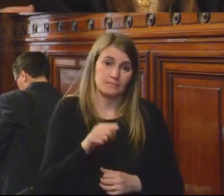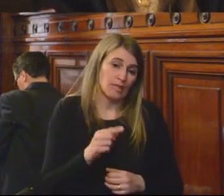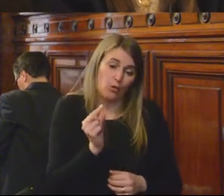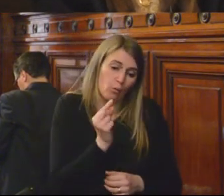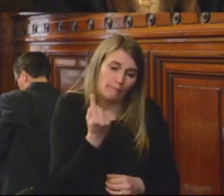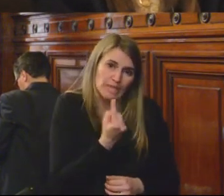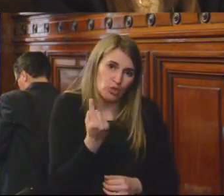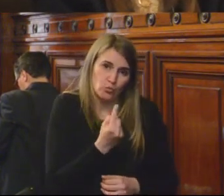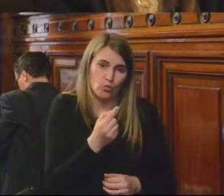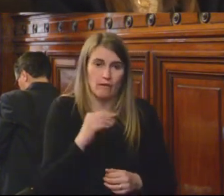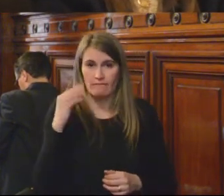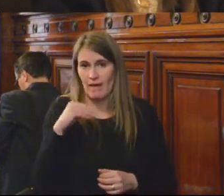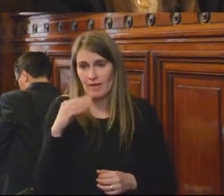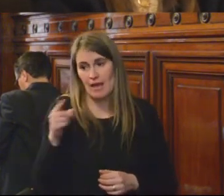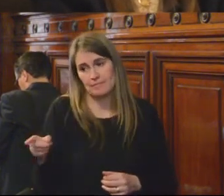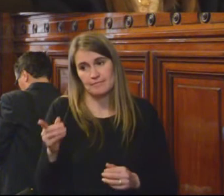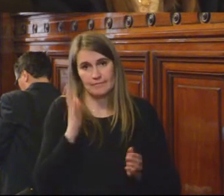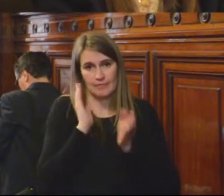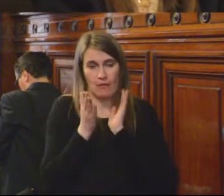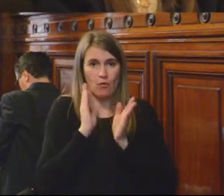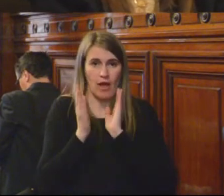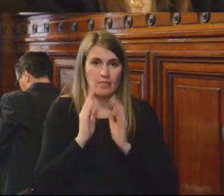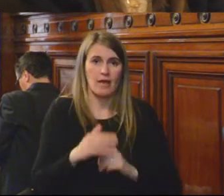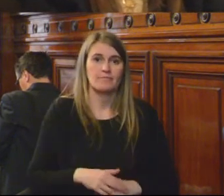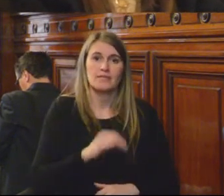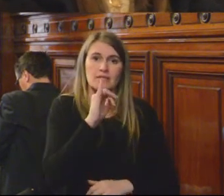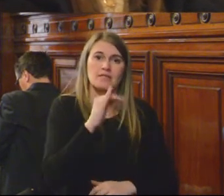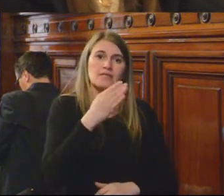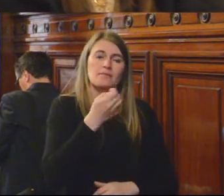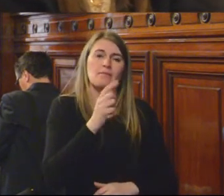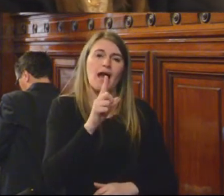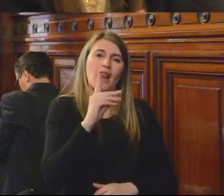voy a hacer la palabra a la doctora Marieli Valdés para hablar del tema